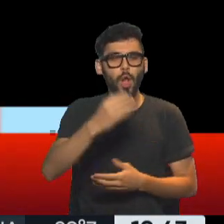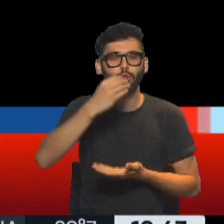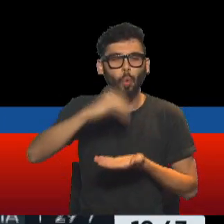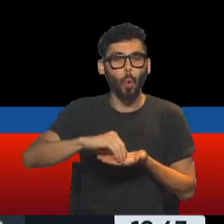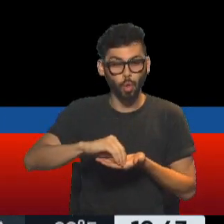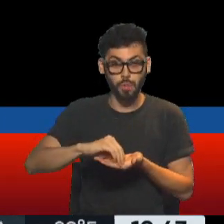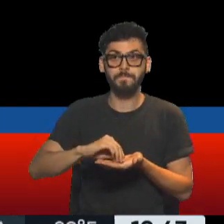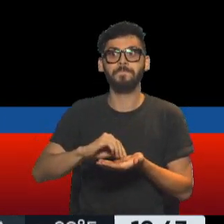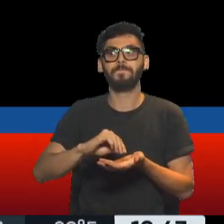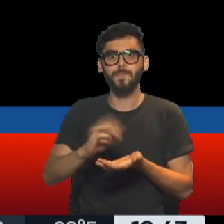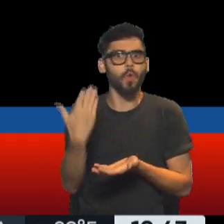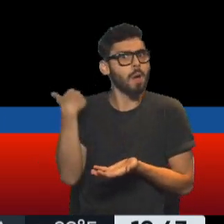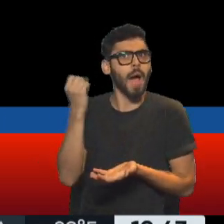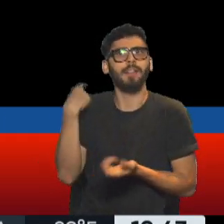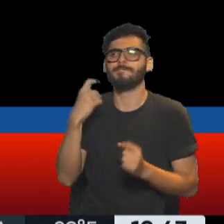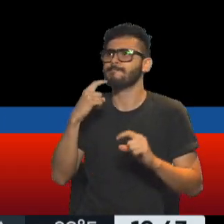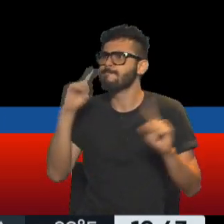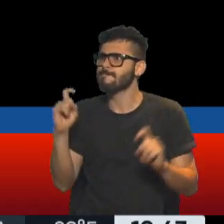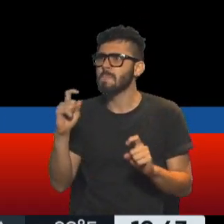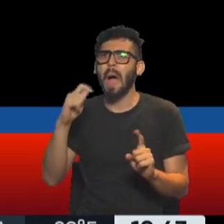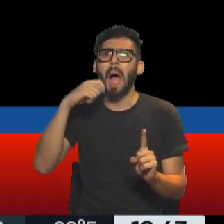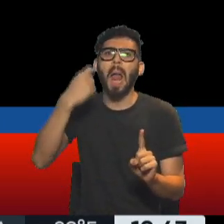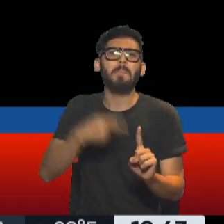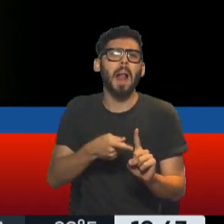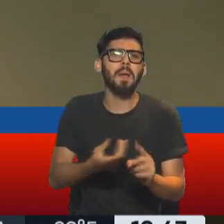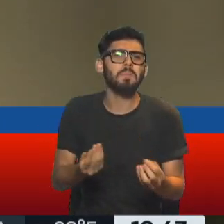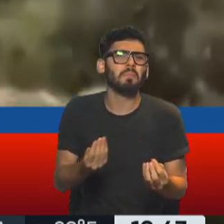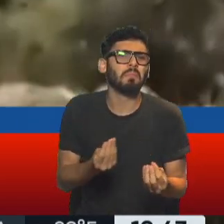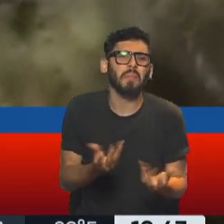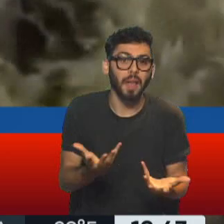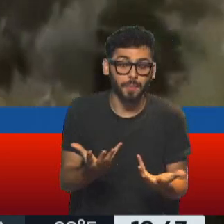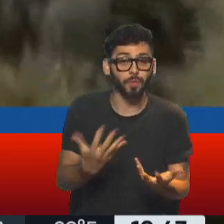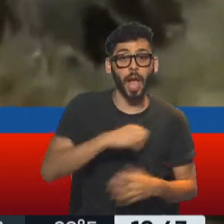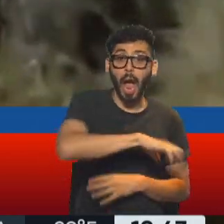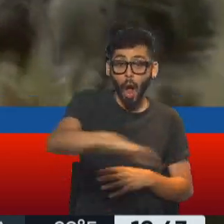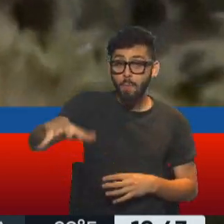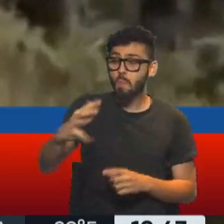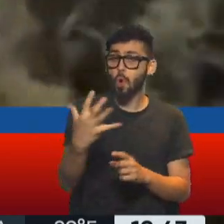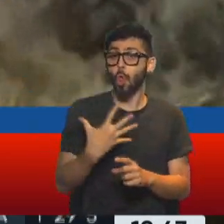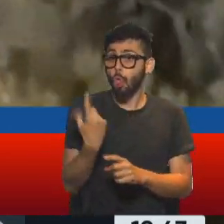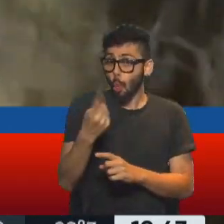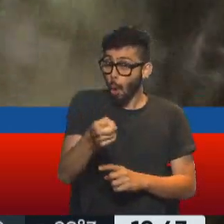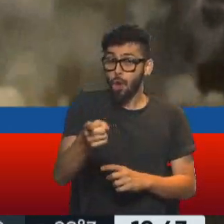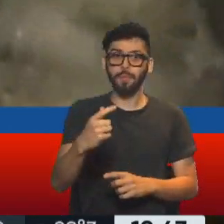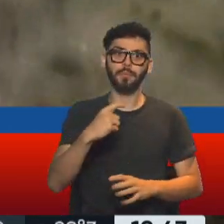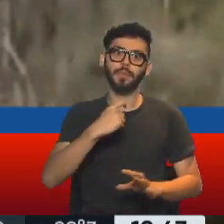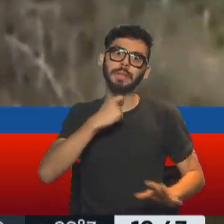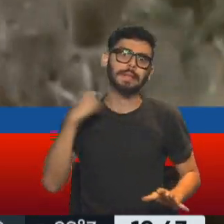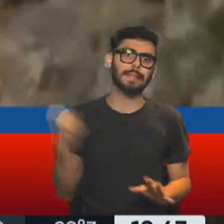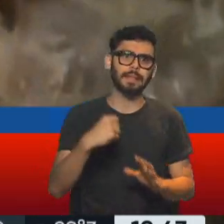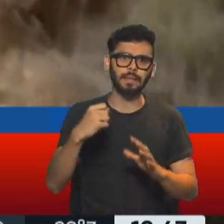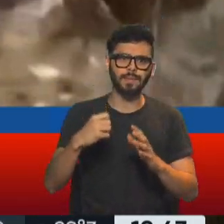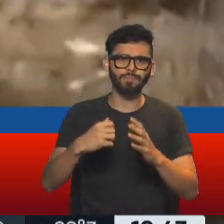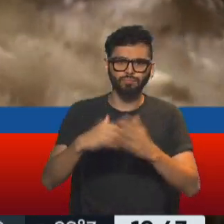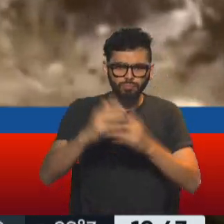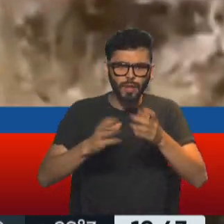que varias veces nos hicimos. ¿Quiénes son los animales? Un dueño de un campo, un propietario de tierras en su afán por realizar un camino. Esto que